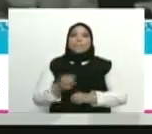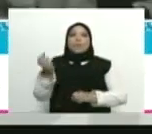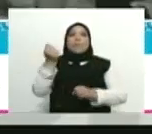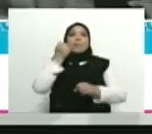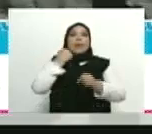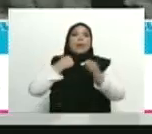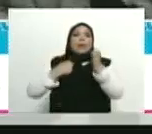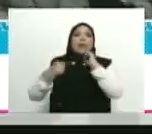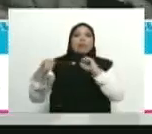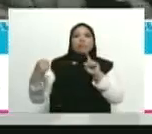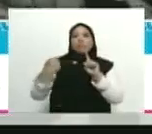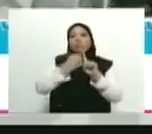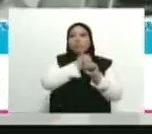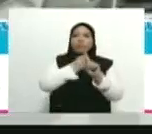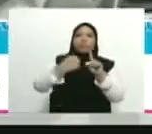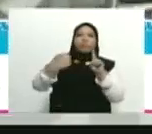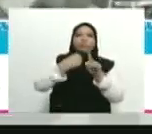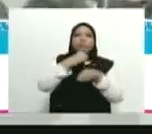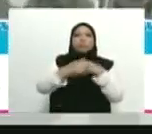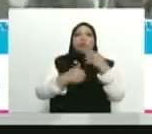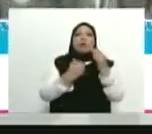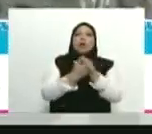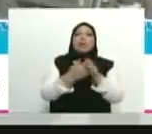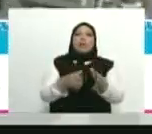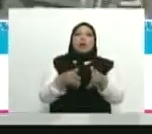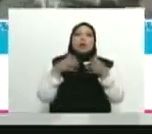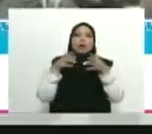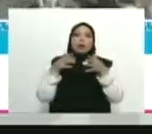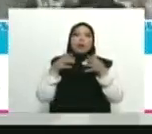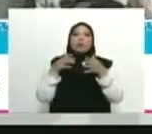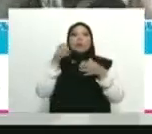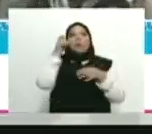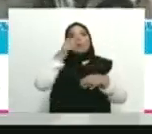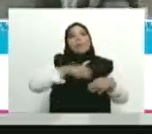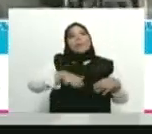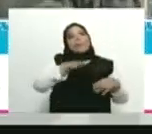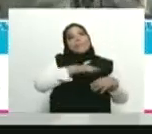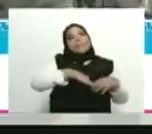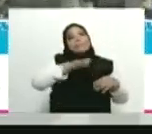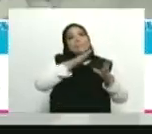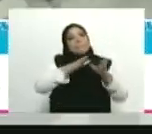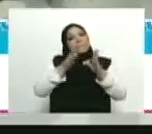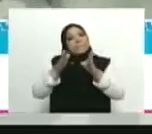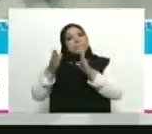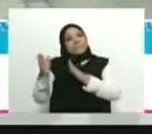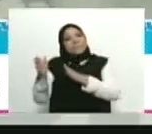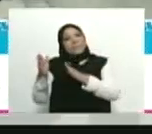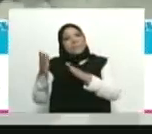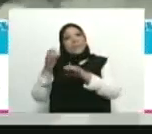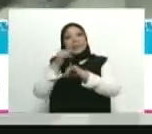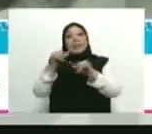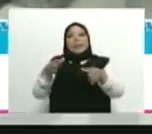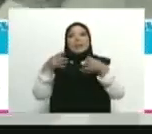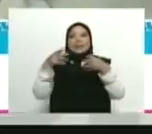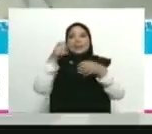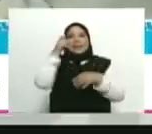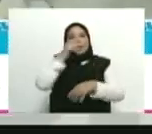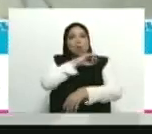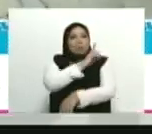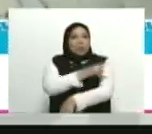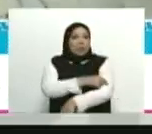peleando, peleando hasta vencer, que el pueblo organizado conquistará el